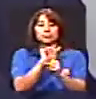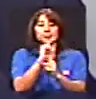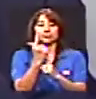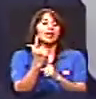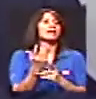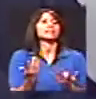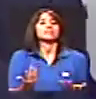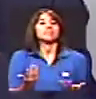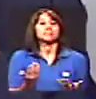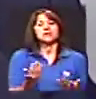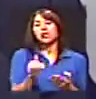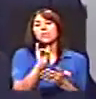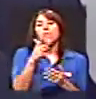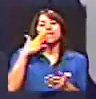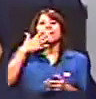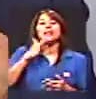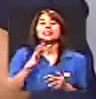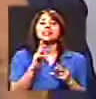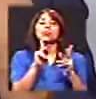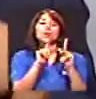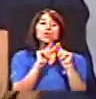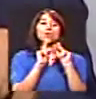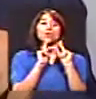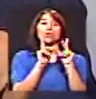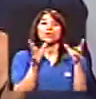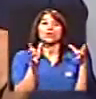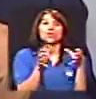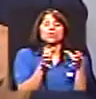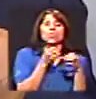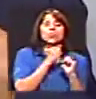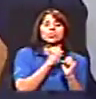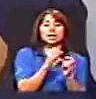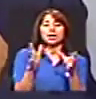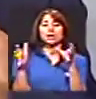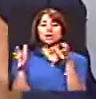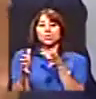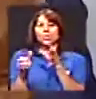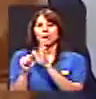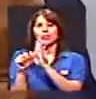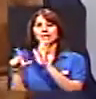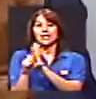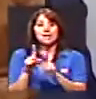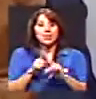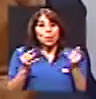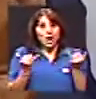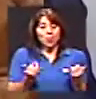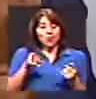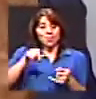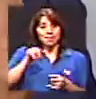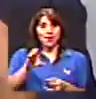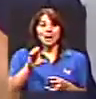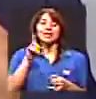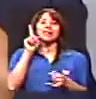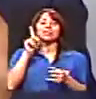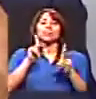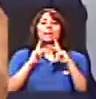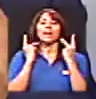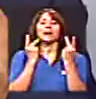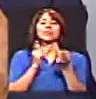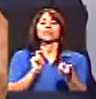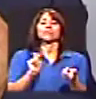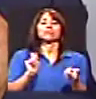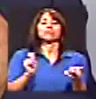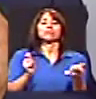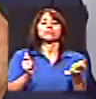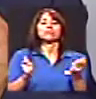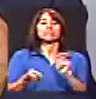fracción municipal o en una fracción legislativa. Pero además, en este momento el PAC es un partido en transición porque hay un cambio